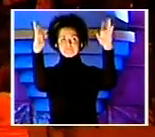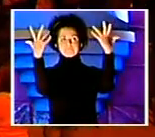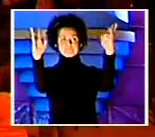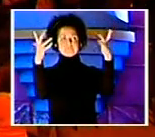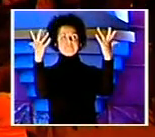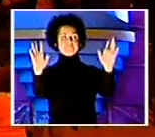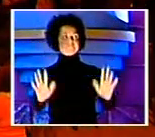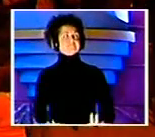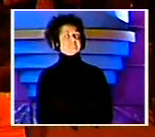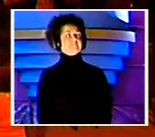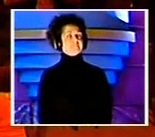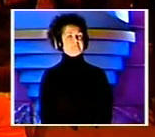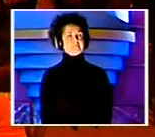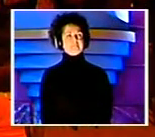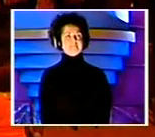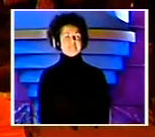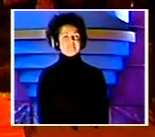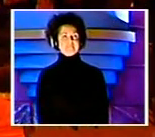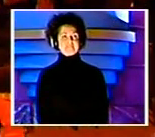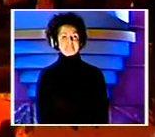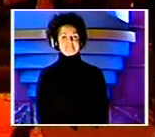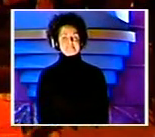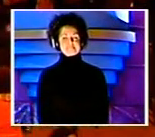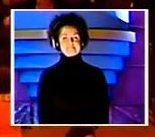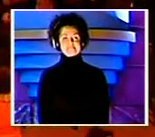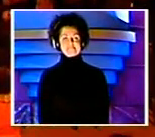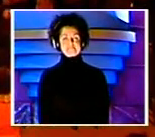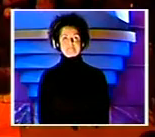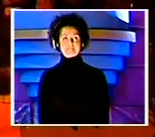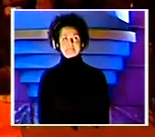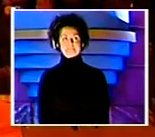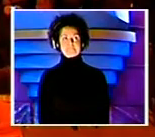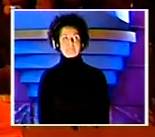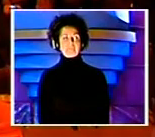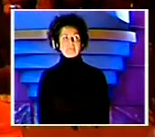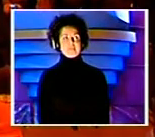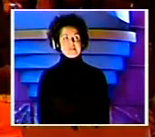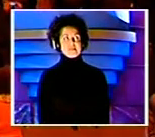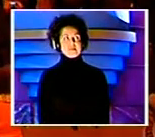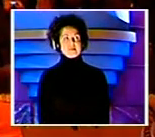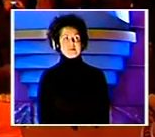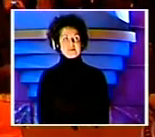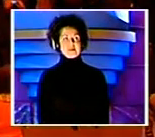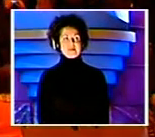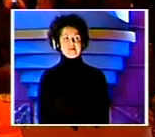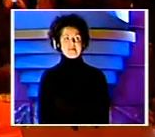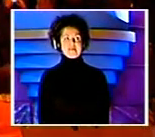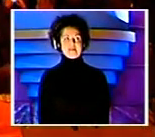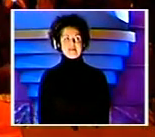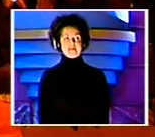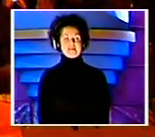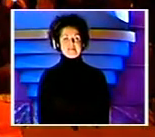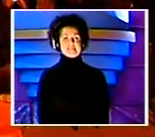San Nicolás de Bari, el barrio de Las Palmas de Gran Canaria, una de las colinas que forman parte de la ciudad, ese risco de San Nicolás, que ha